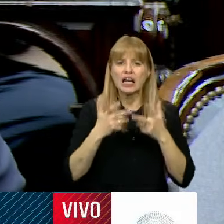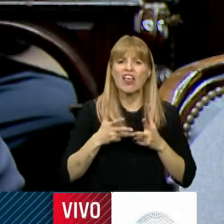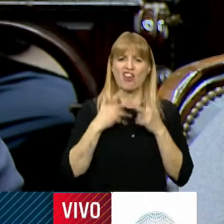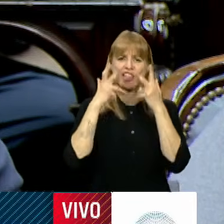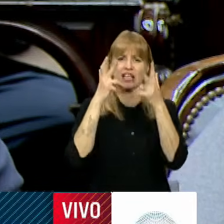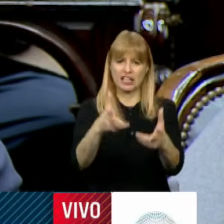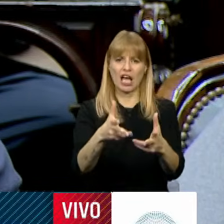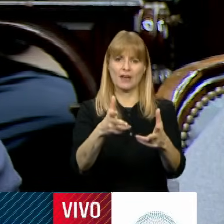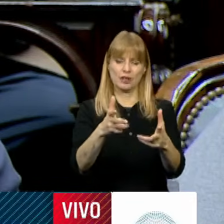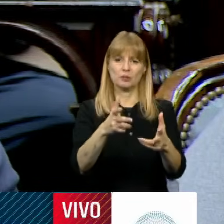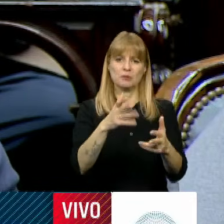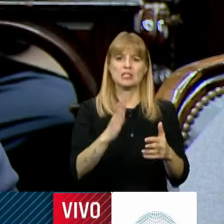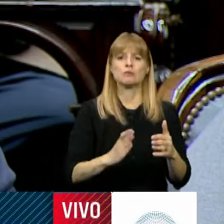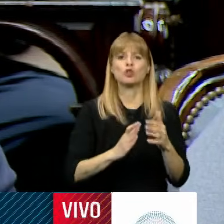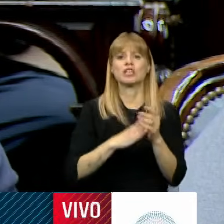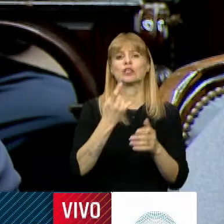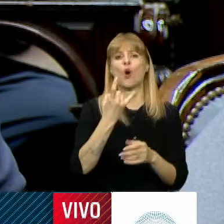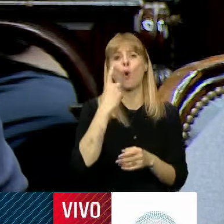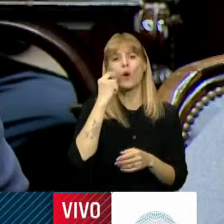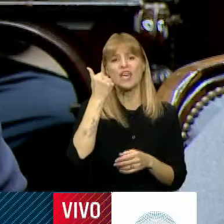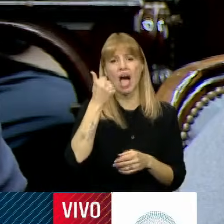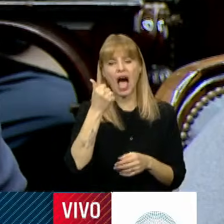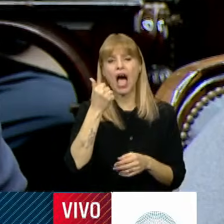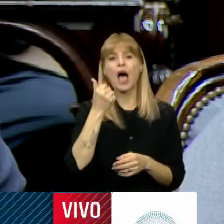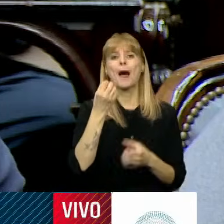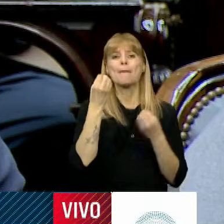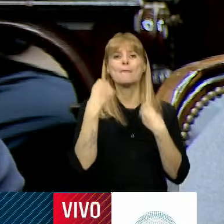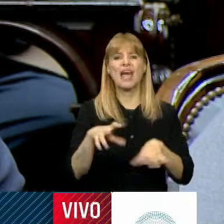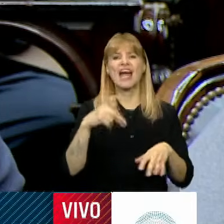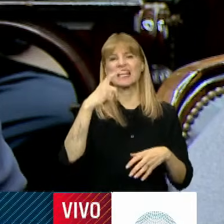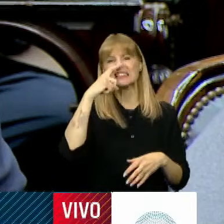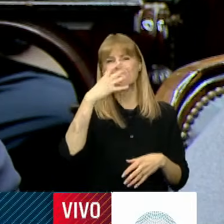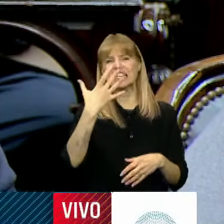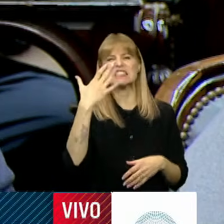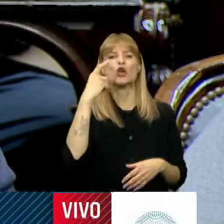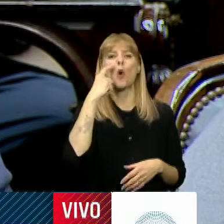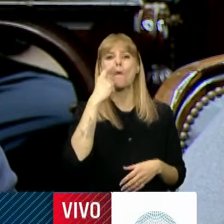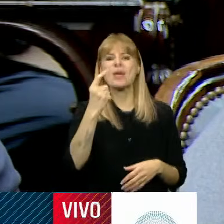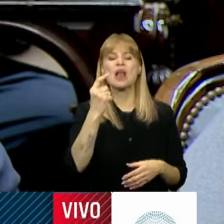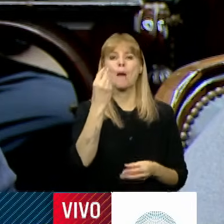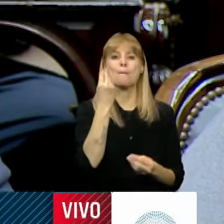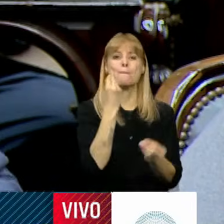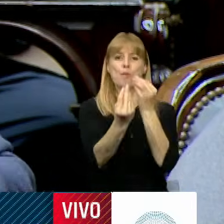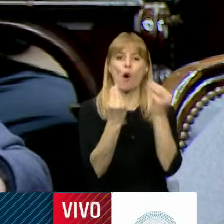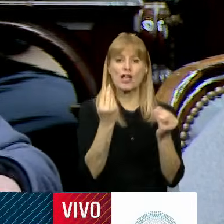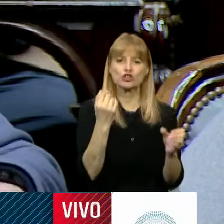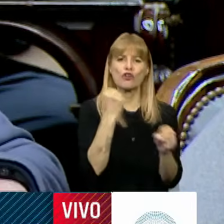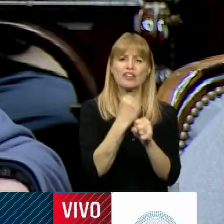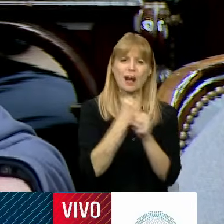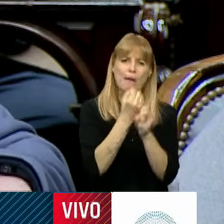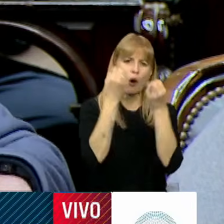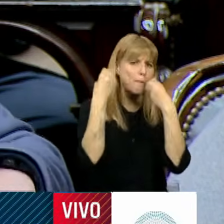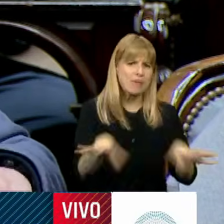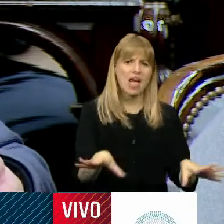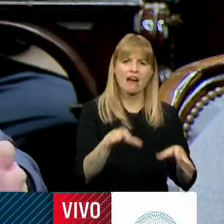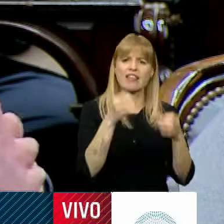de Estudios de la UIA, que se perdieron 75.000 puestos de trabajo solamente en la